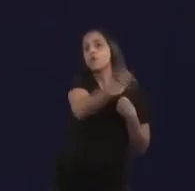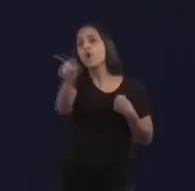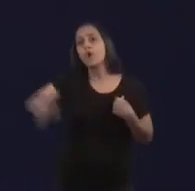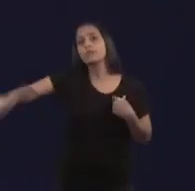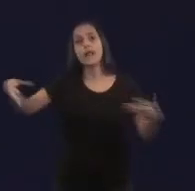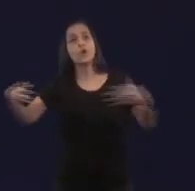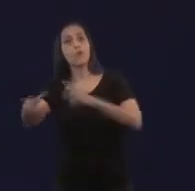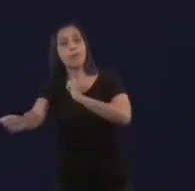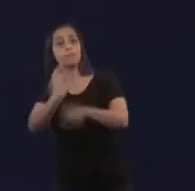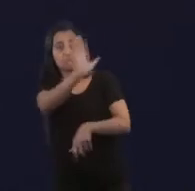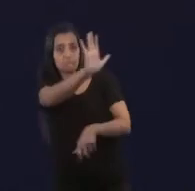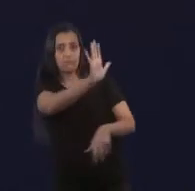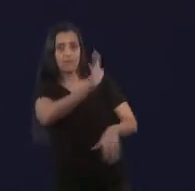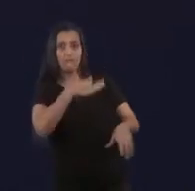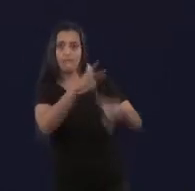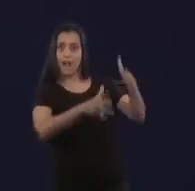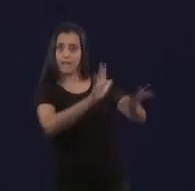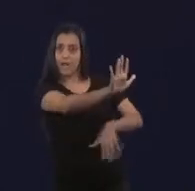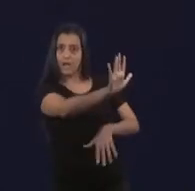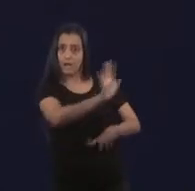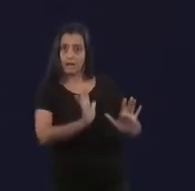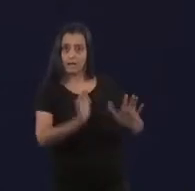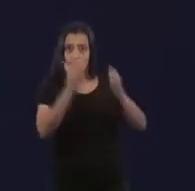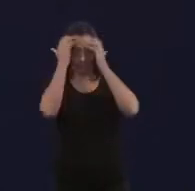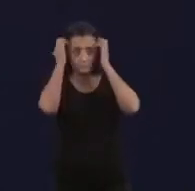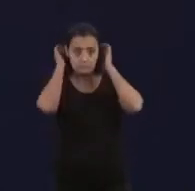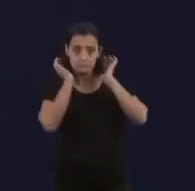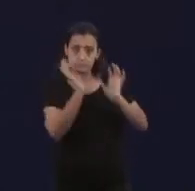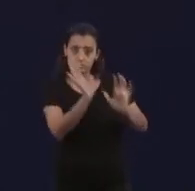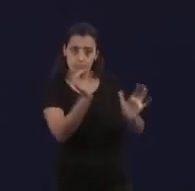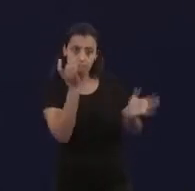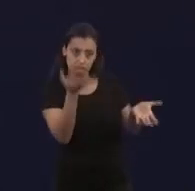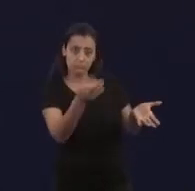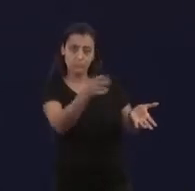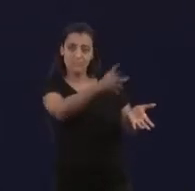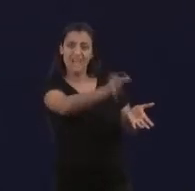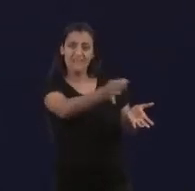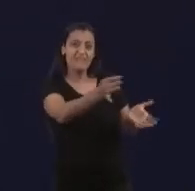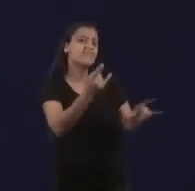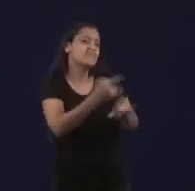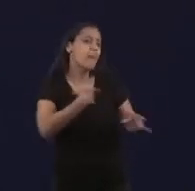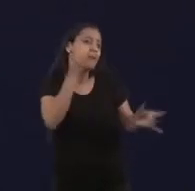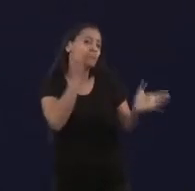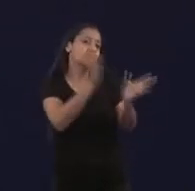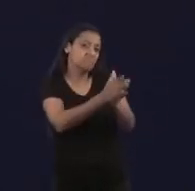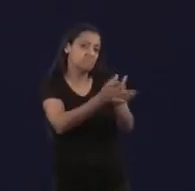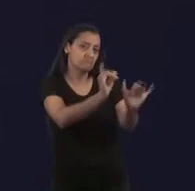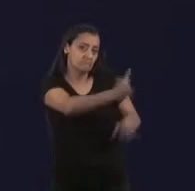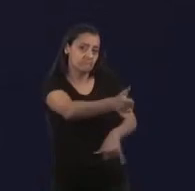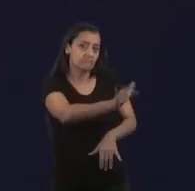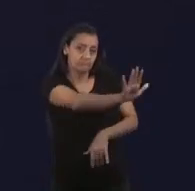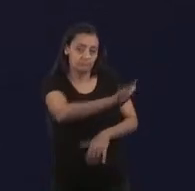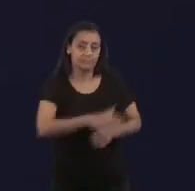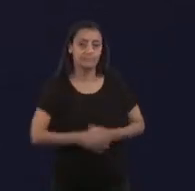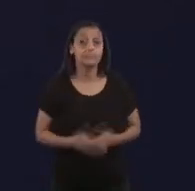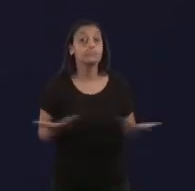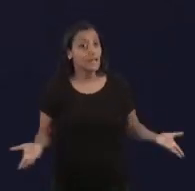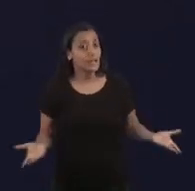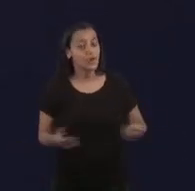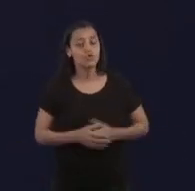terminar. No, por favor. Estás siempre disculpado, vos lo sabes muy bien. Por lo tanto,